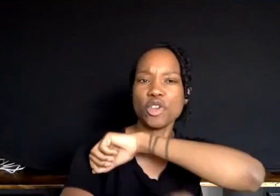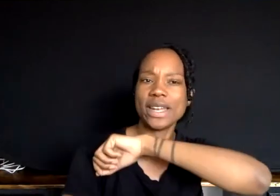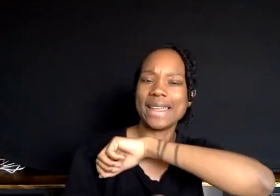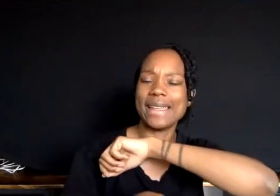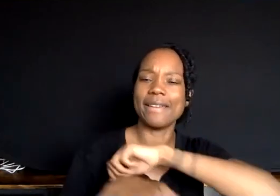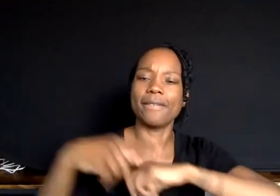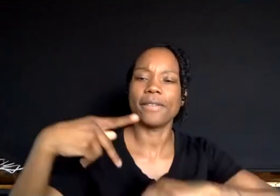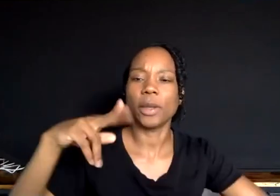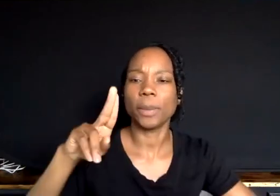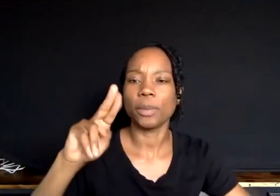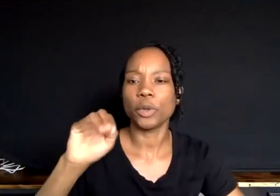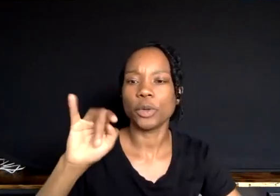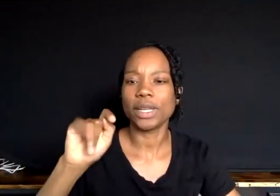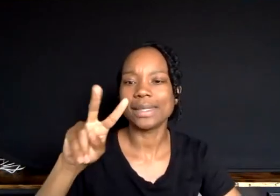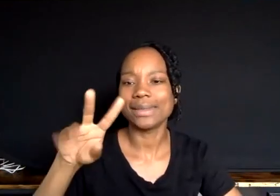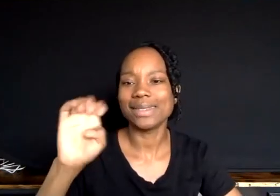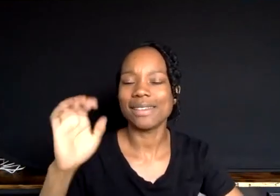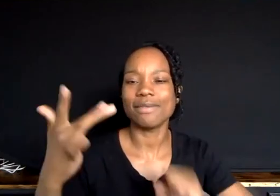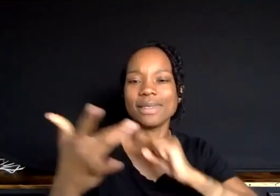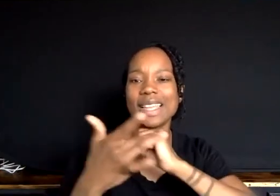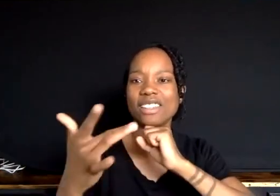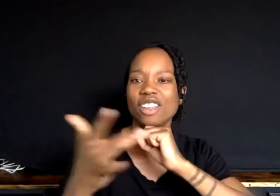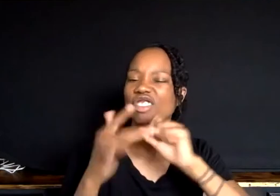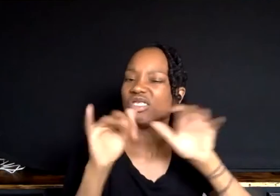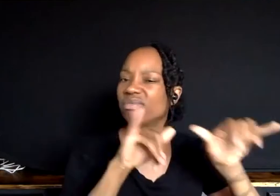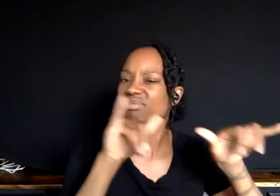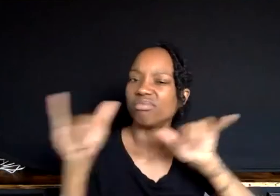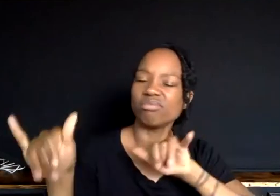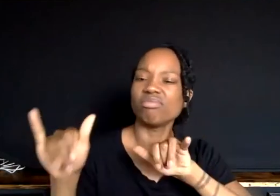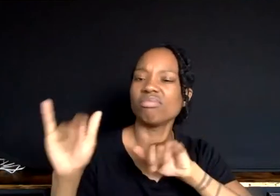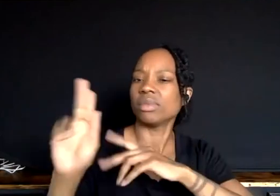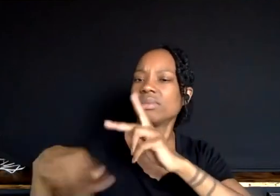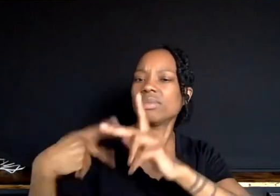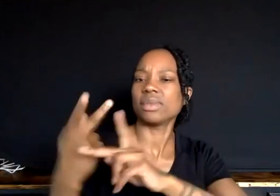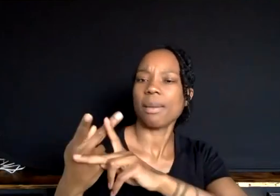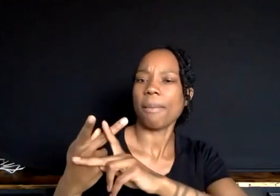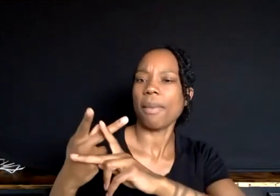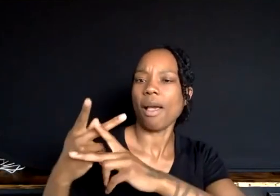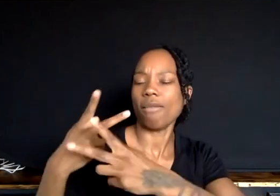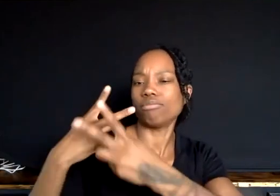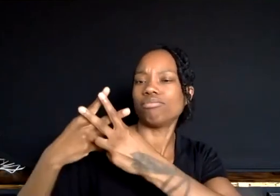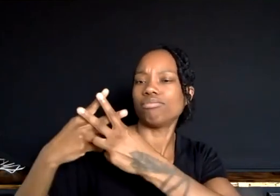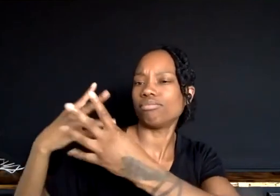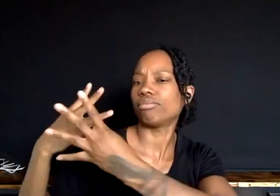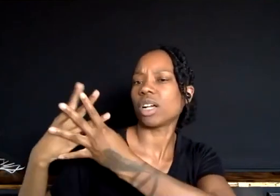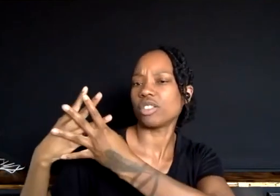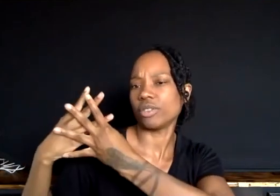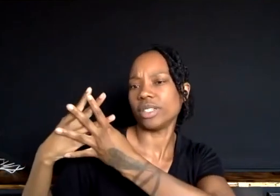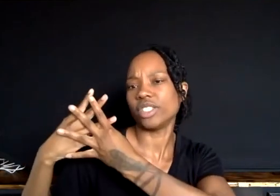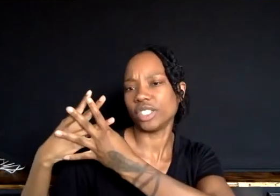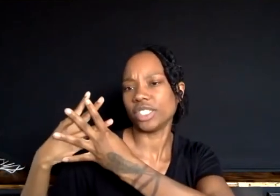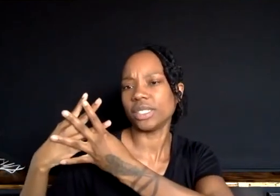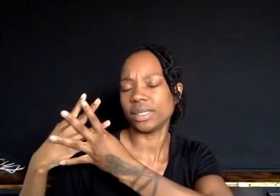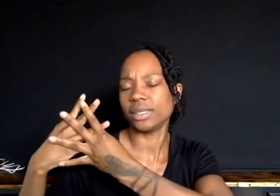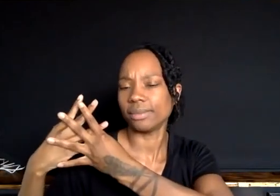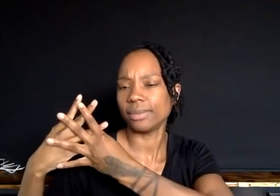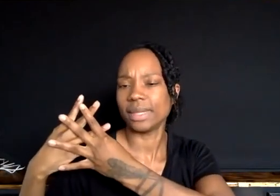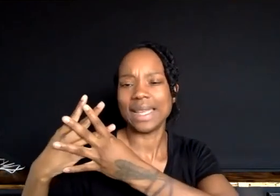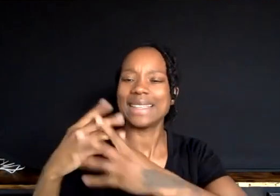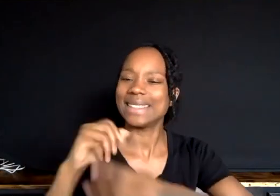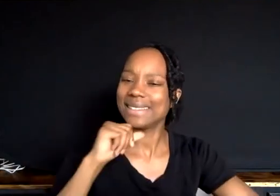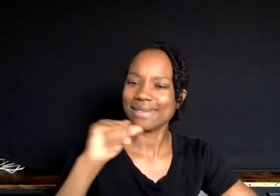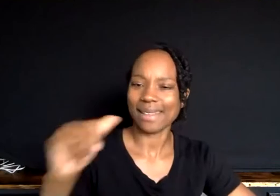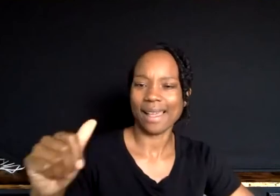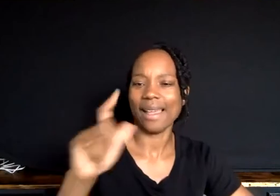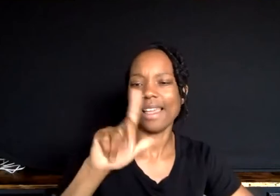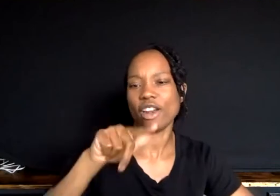electrónica, y por eso es una tecnología de castigo, una alternativa, una forma alternativa de encarcelación,